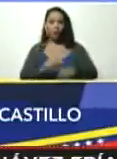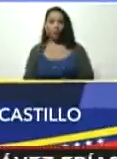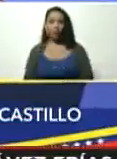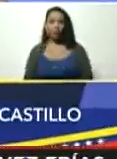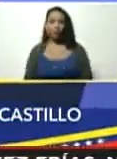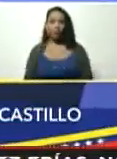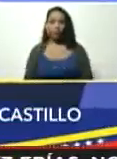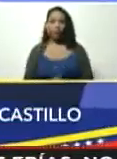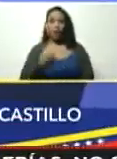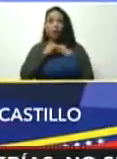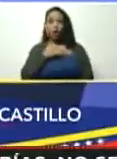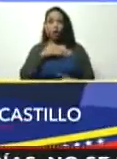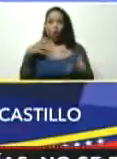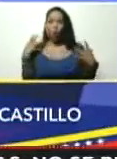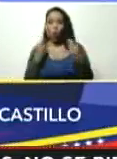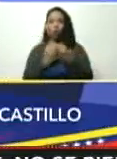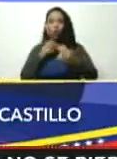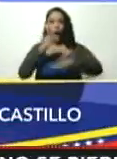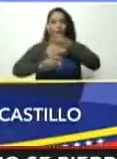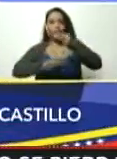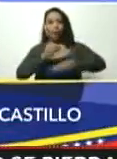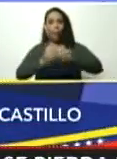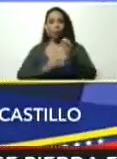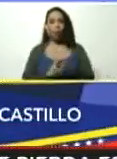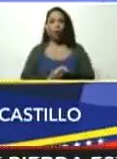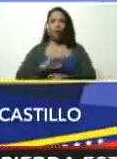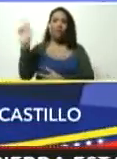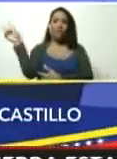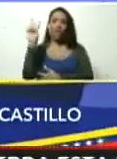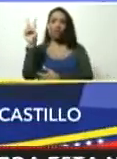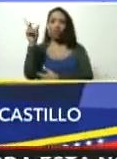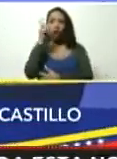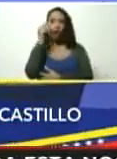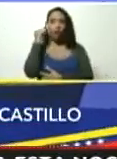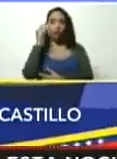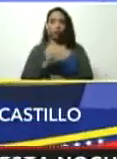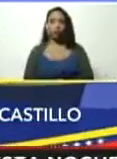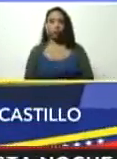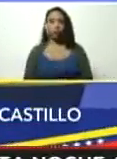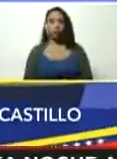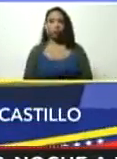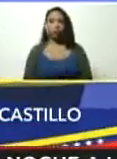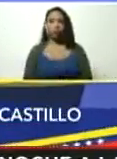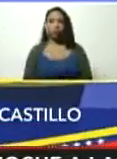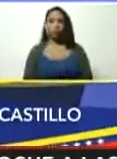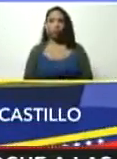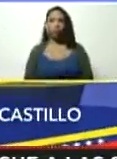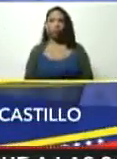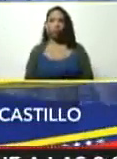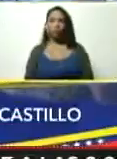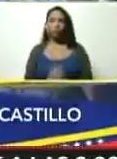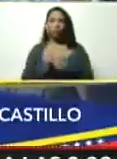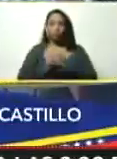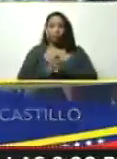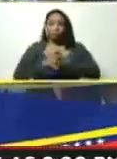que hemos cumplido los venezolanos y las venezolanas. Lo